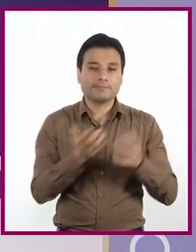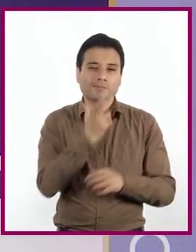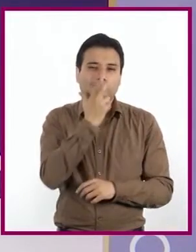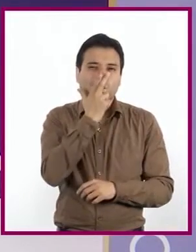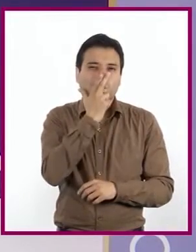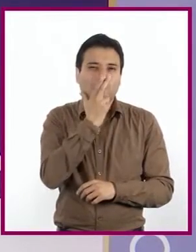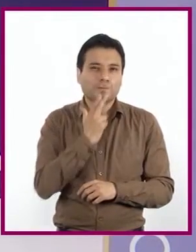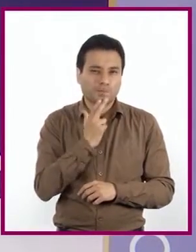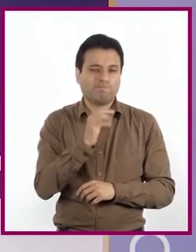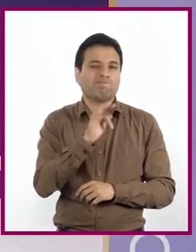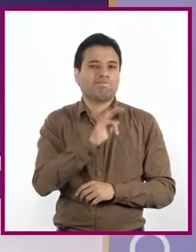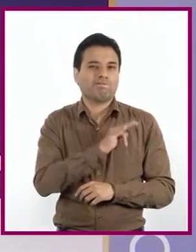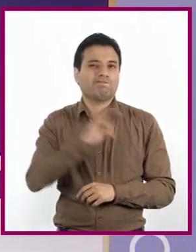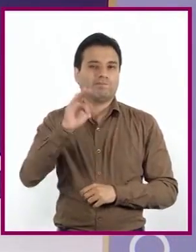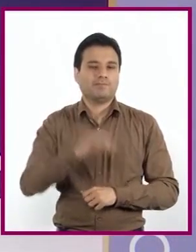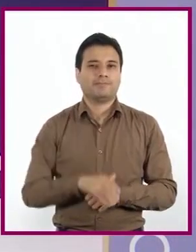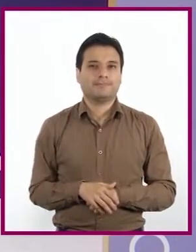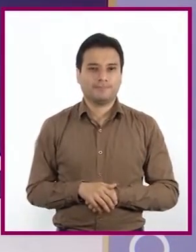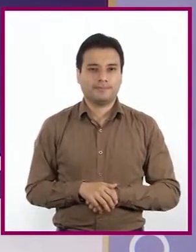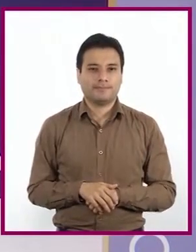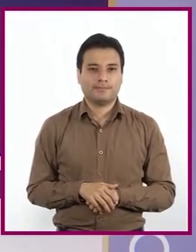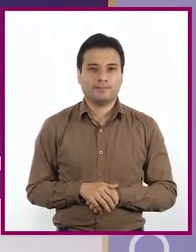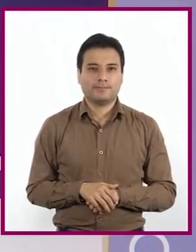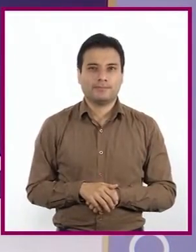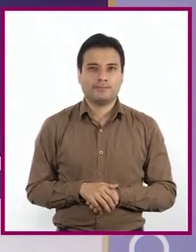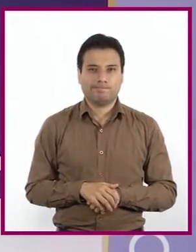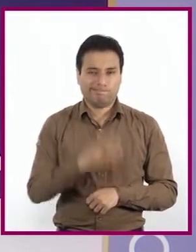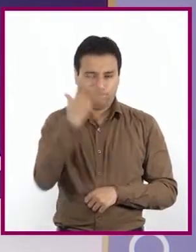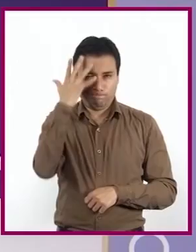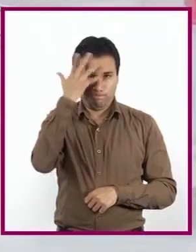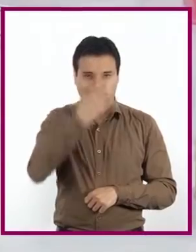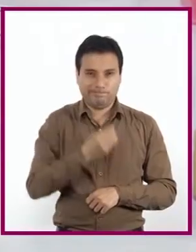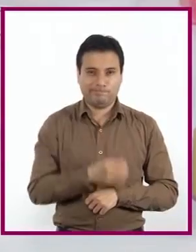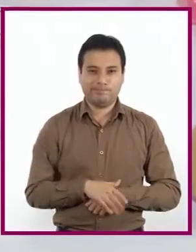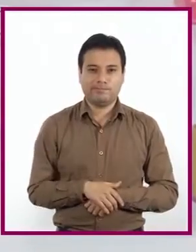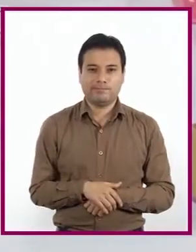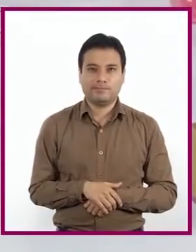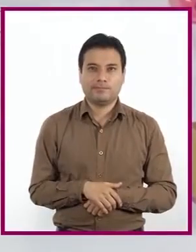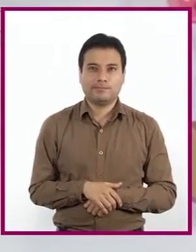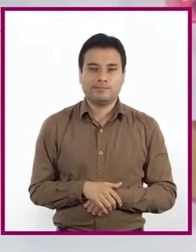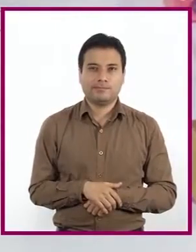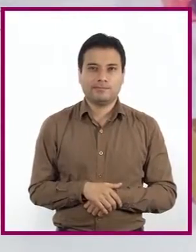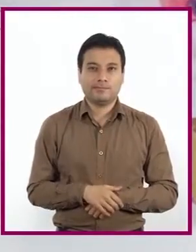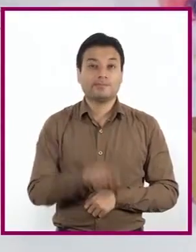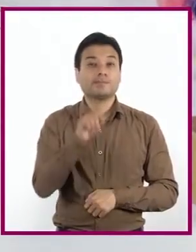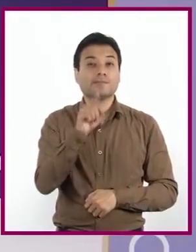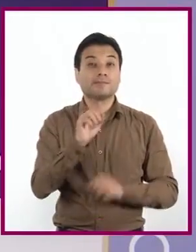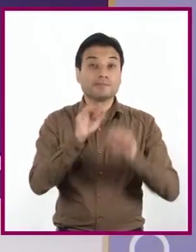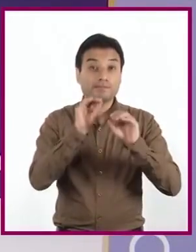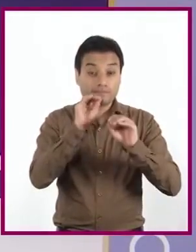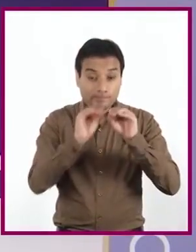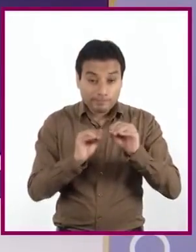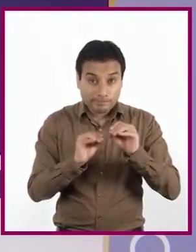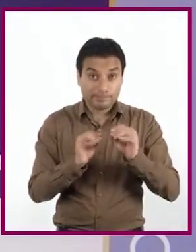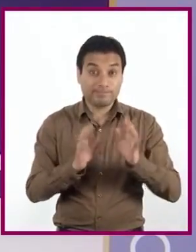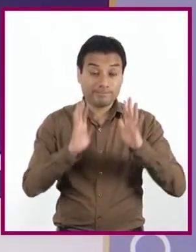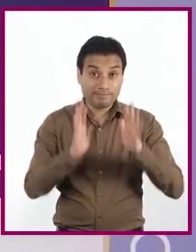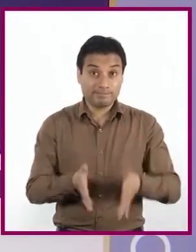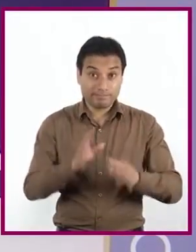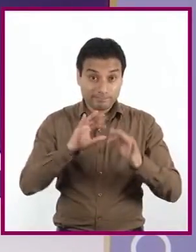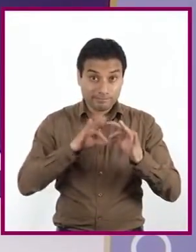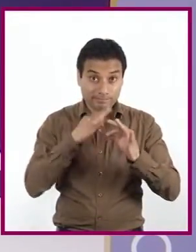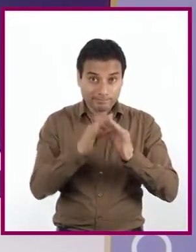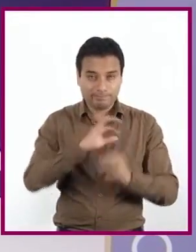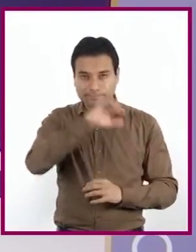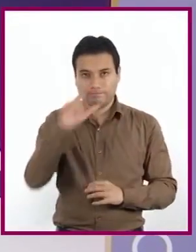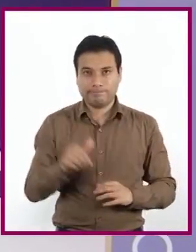gusten para que se vean bonitos. Envíen la evidencia del trabajo realizado a su